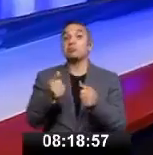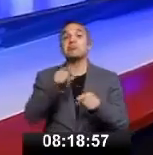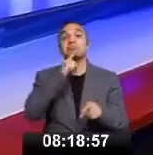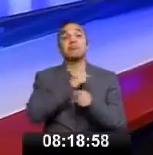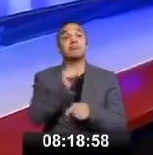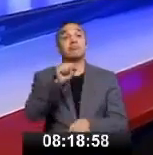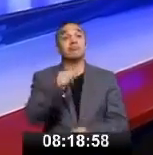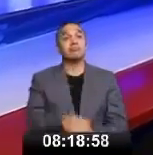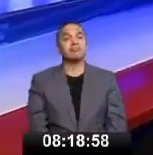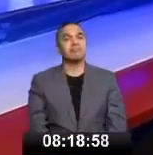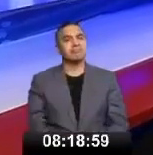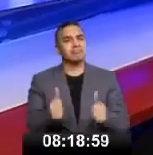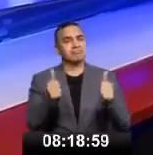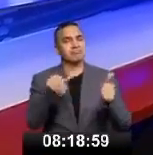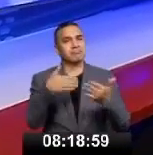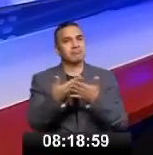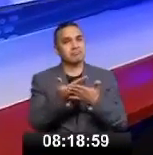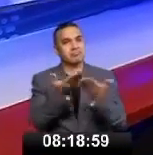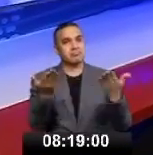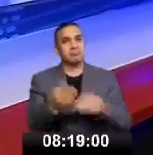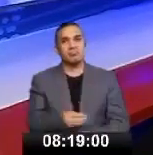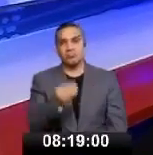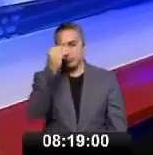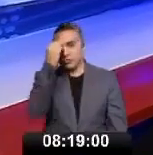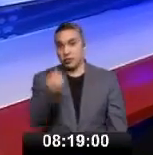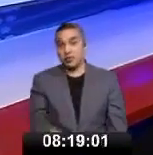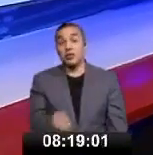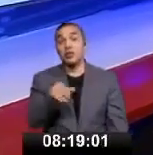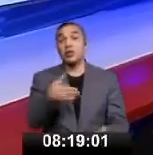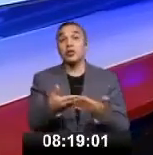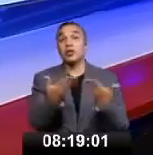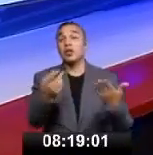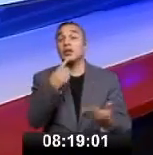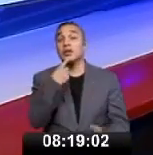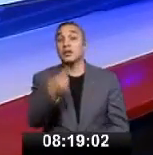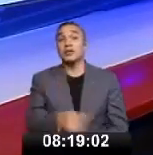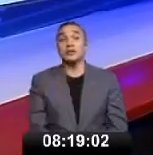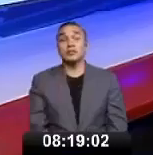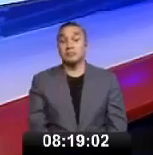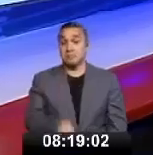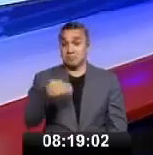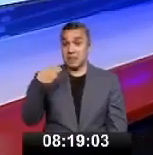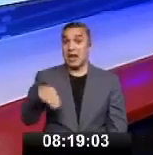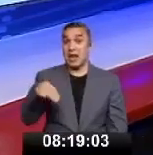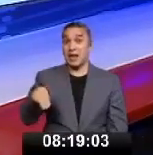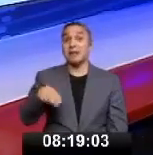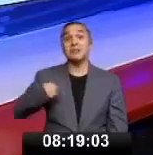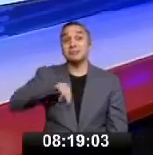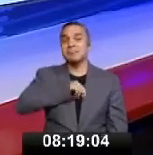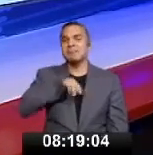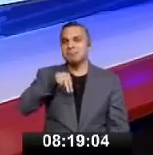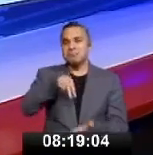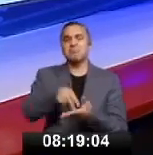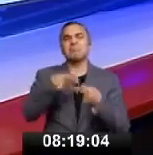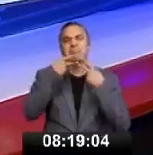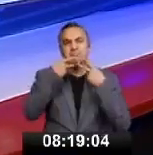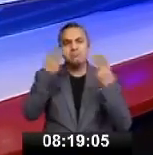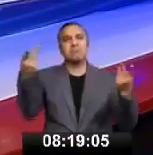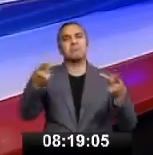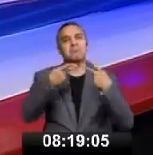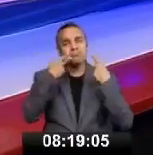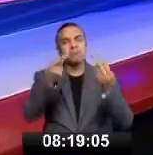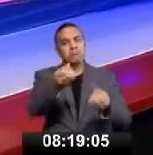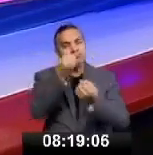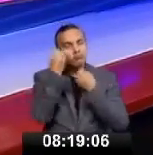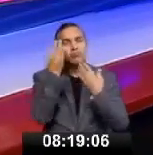supuesto que sí, muy bien, mi querido Andrés. Amigos televidentes, muy buenos días. Como tú lo has mencionado, como todos los miércoles, aquí estamos para compartirles a cada uno de